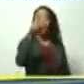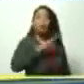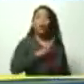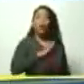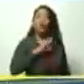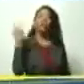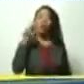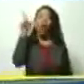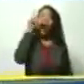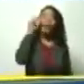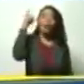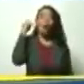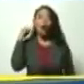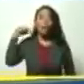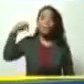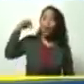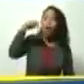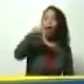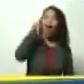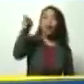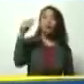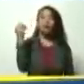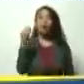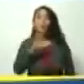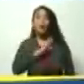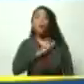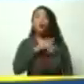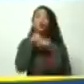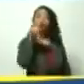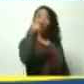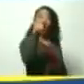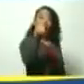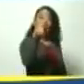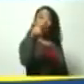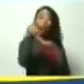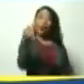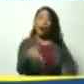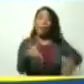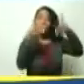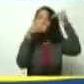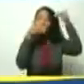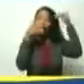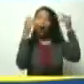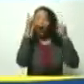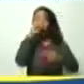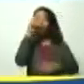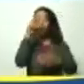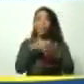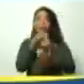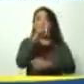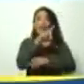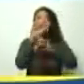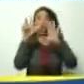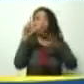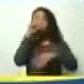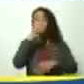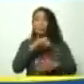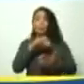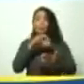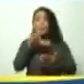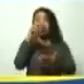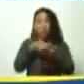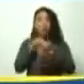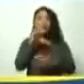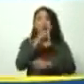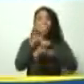hombre y mujer de a pie ese dinero es tuyo y lo secuestraron en el año 2018 2019 2020